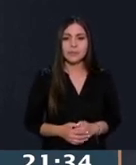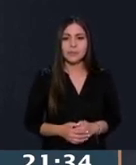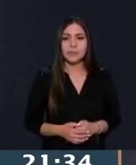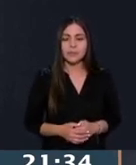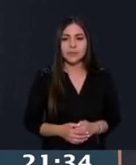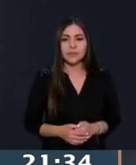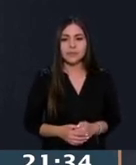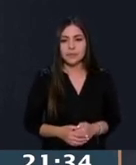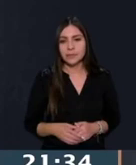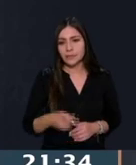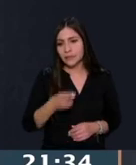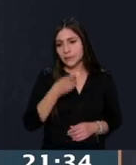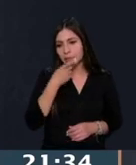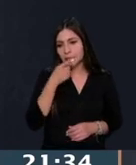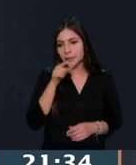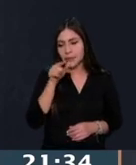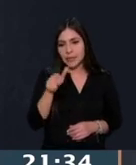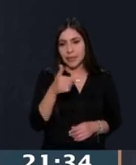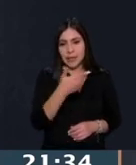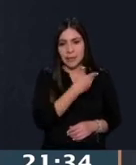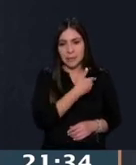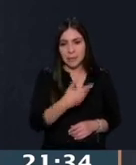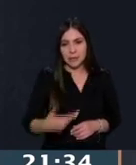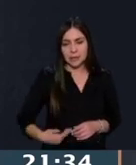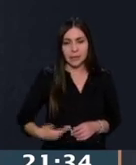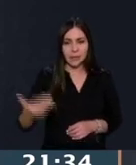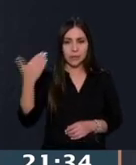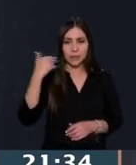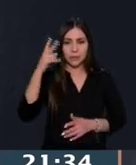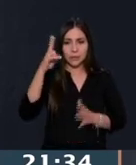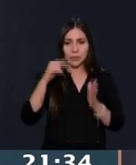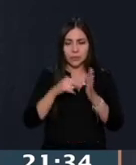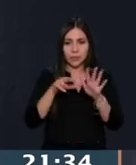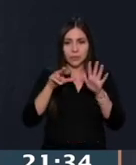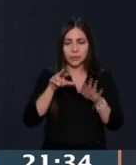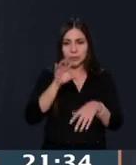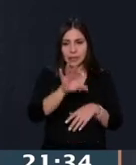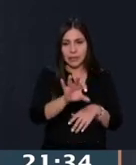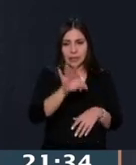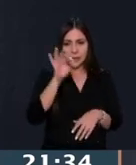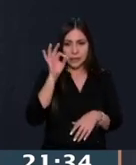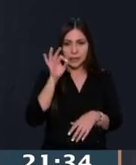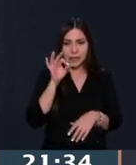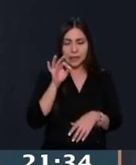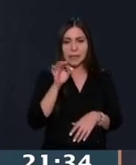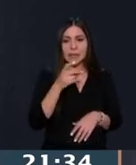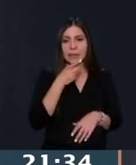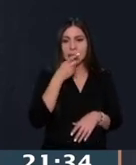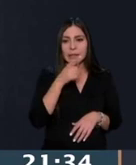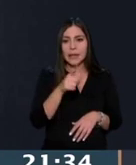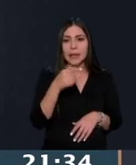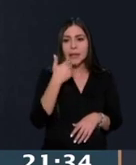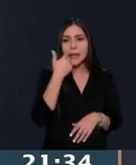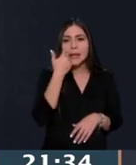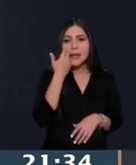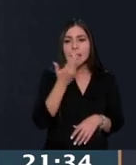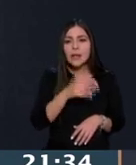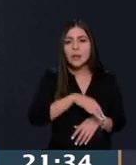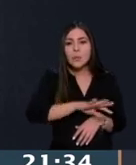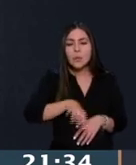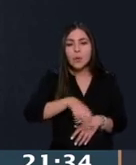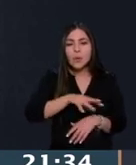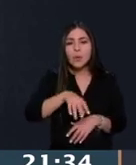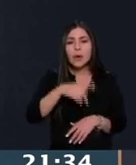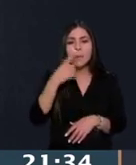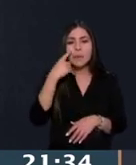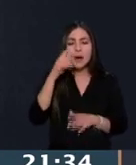se refiere al presidente López Obrador, el cual fue electo en 2018, y aquí está el agregado, cito, está buscando reescribir